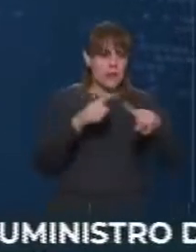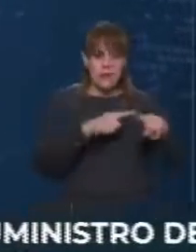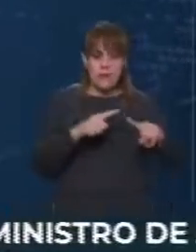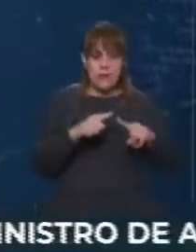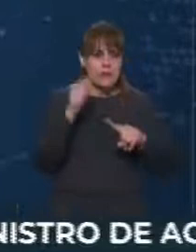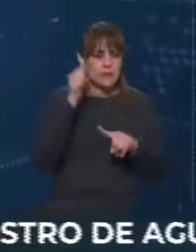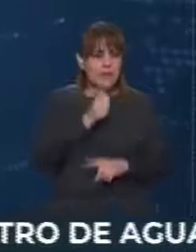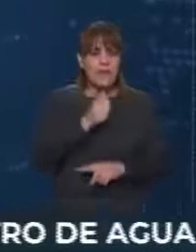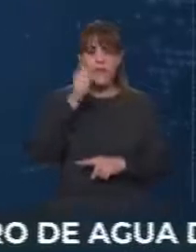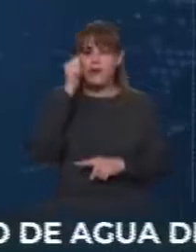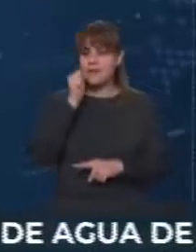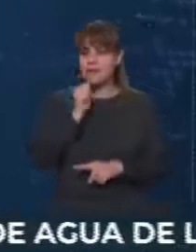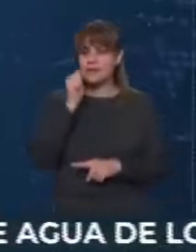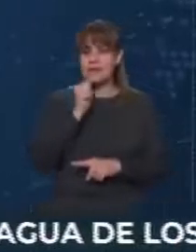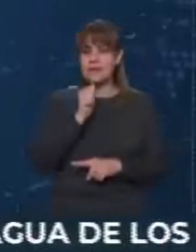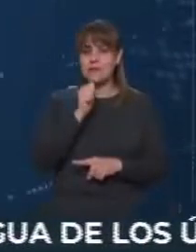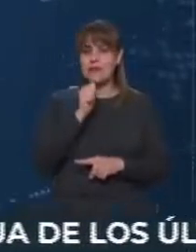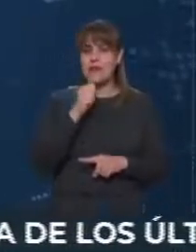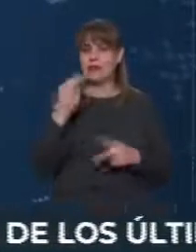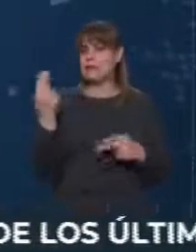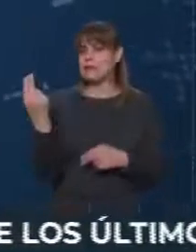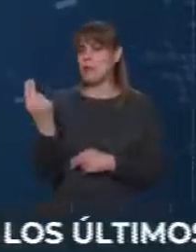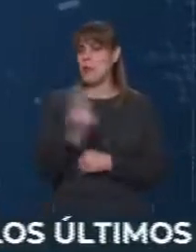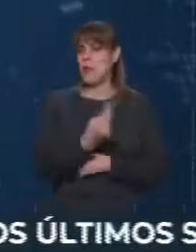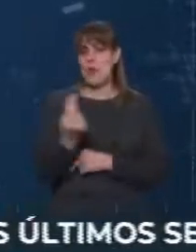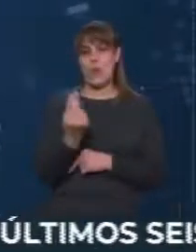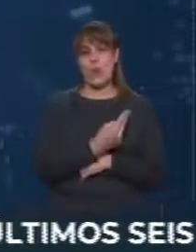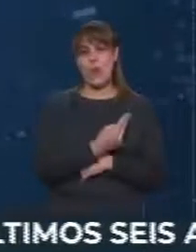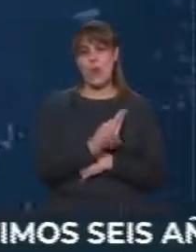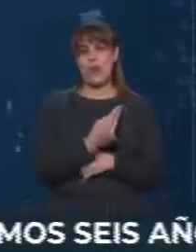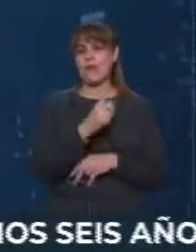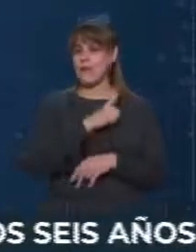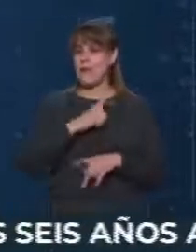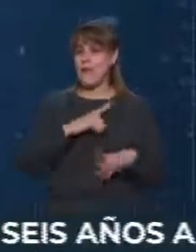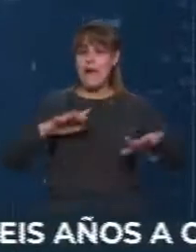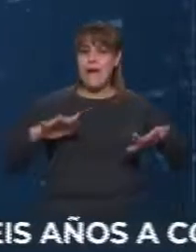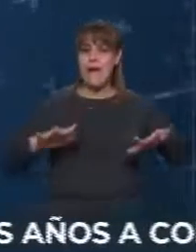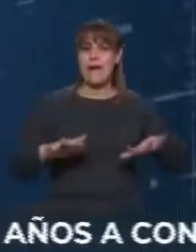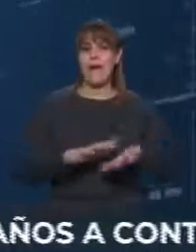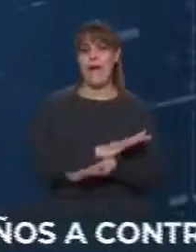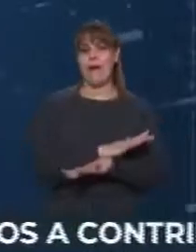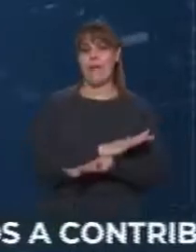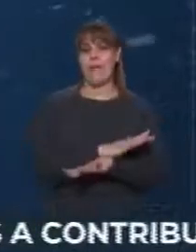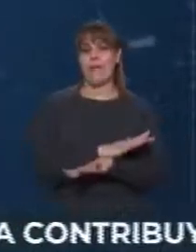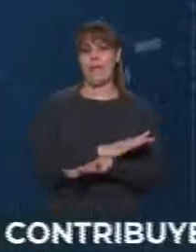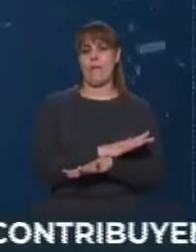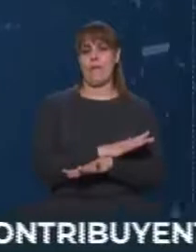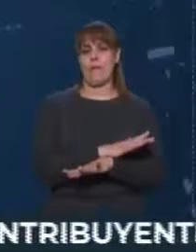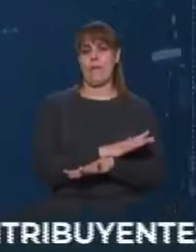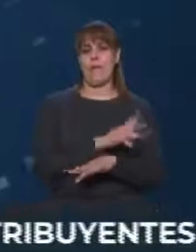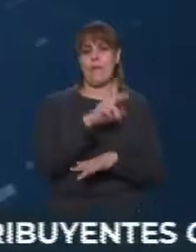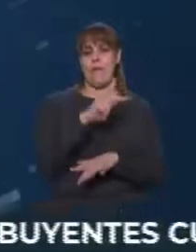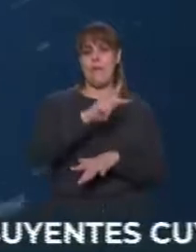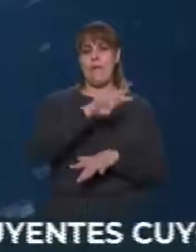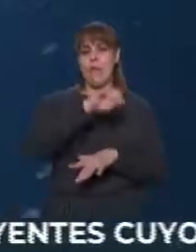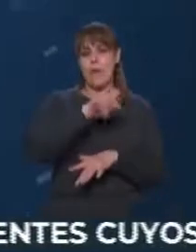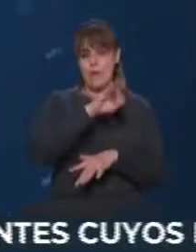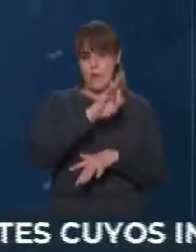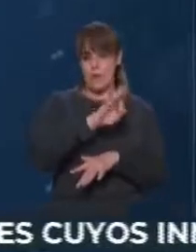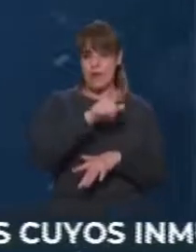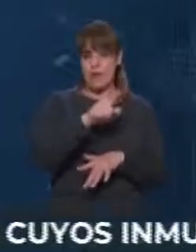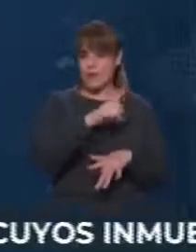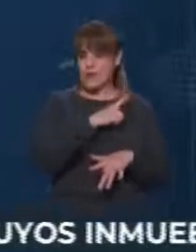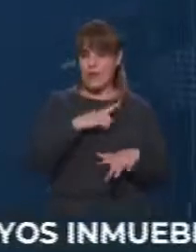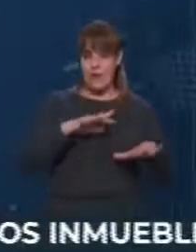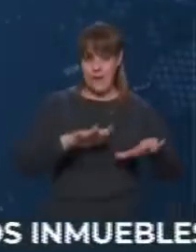como si hay una urgencia por renovar y transformar al Poder Judicial. Yo creo que